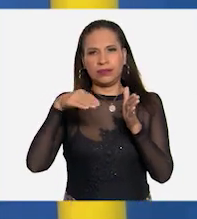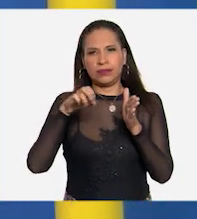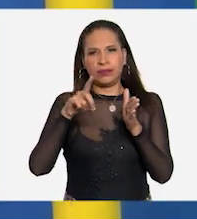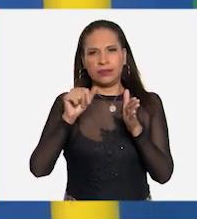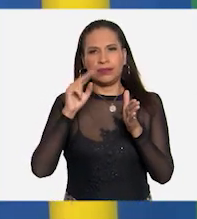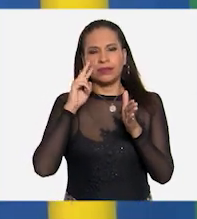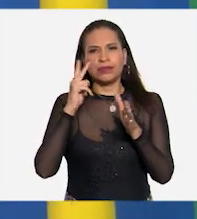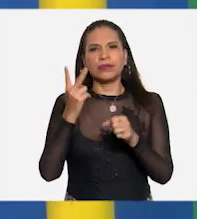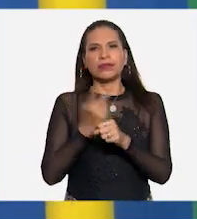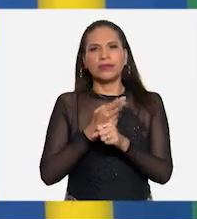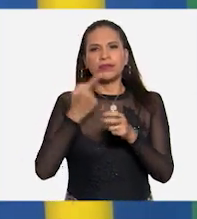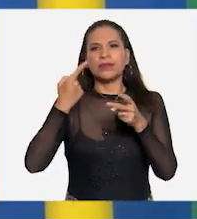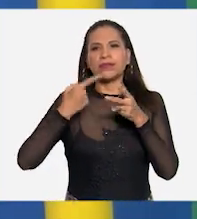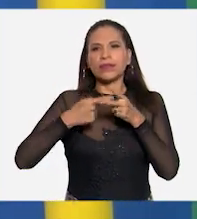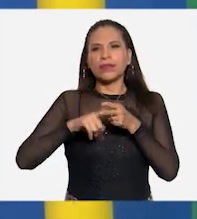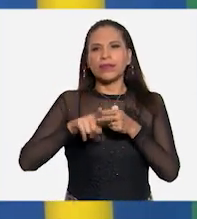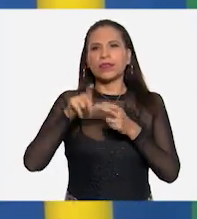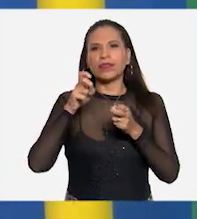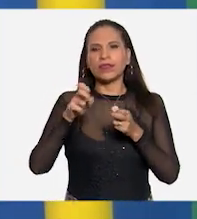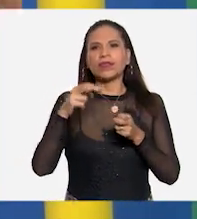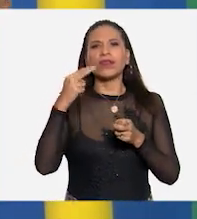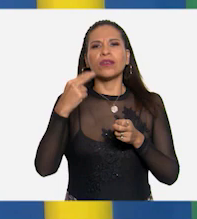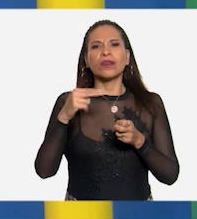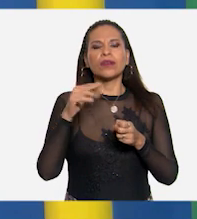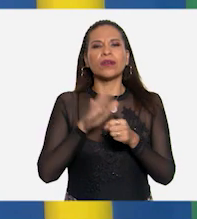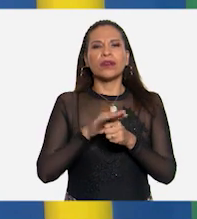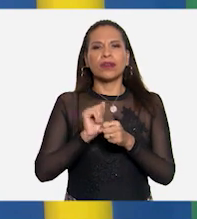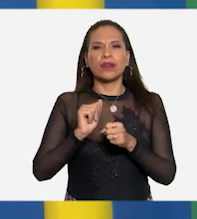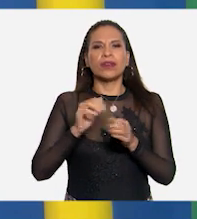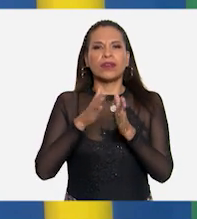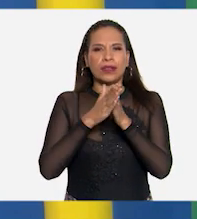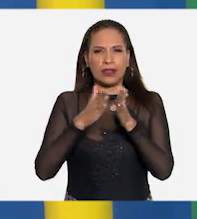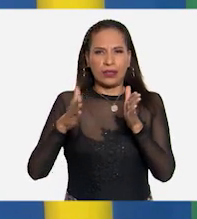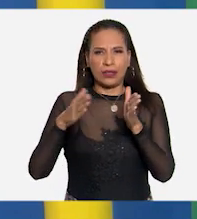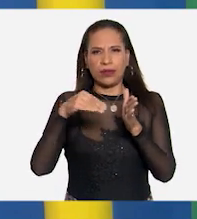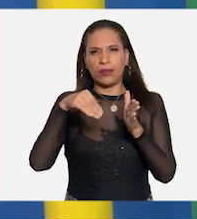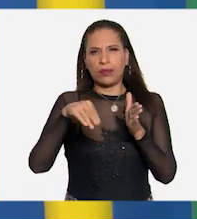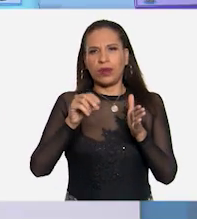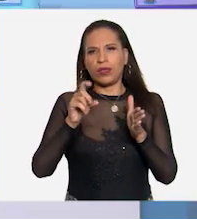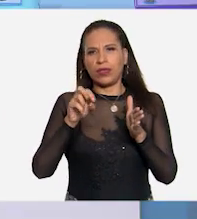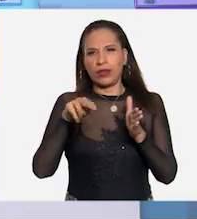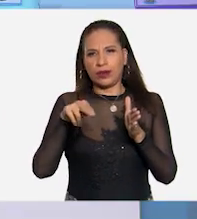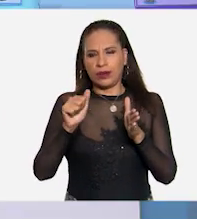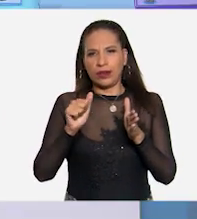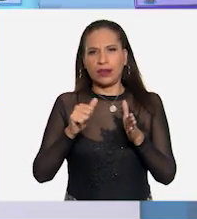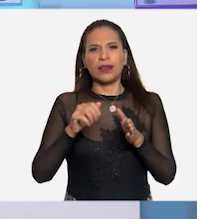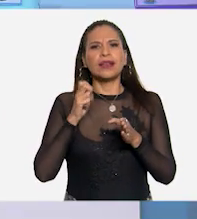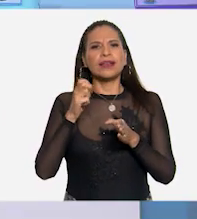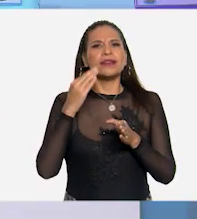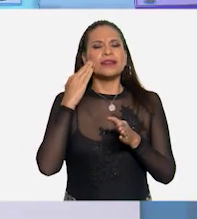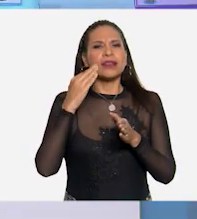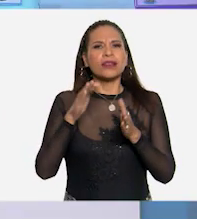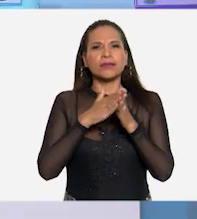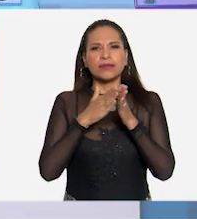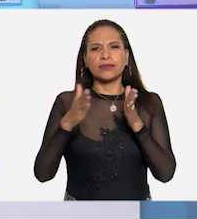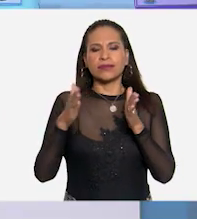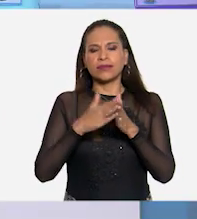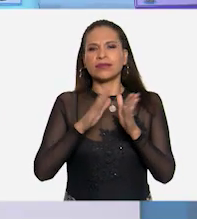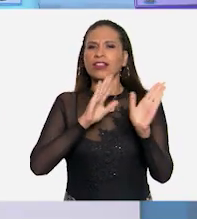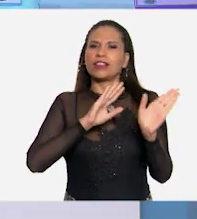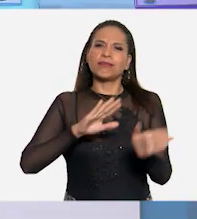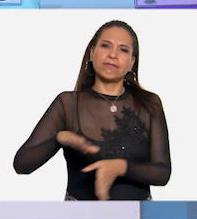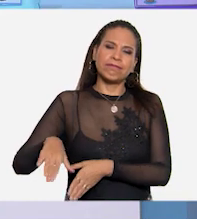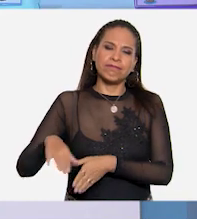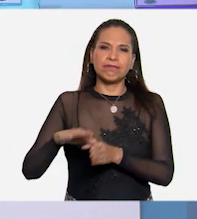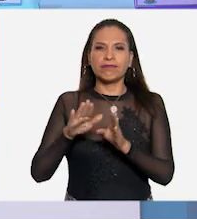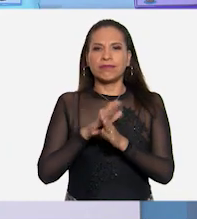ocurrió durante los inicios de eso que se ha nombrado la Edad Moderna. Y mira, para que la Edad Media no diga que la abandonamos